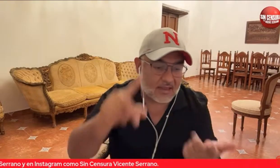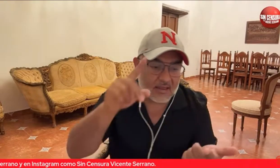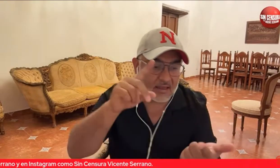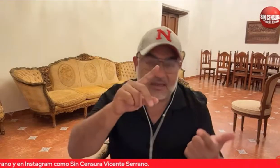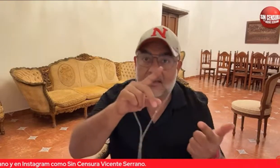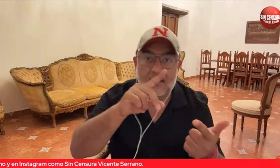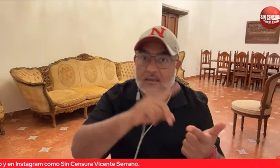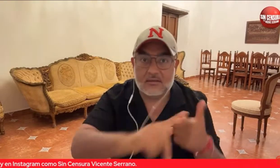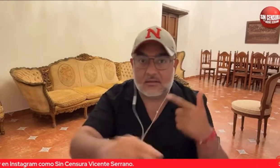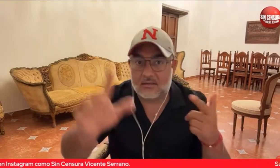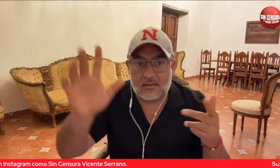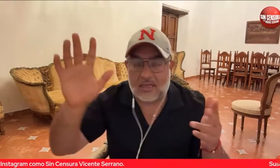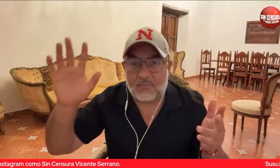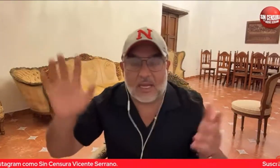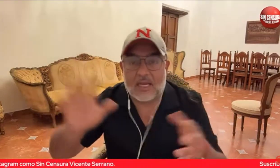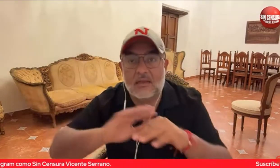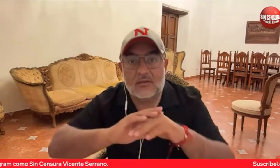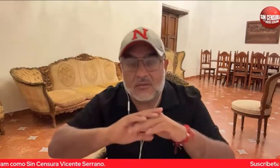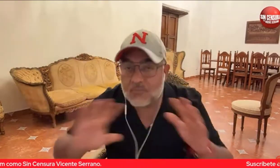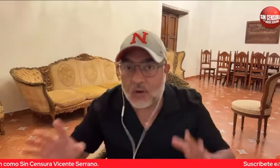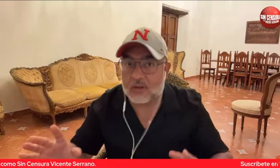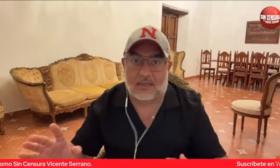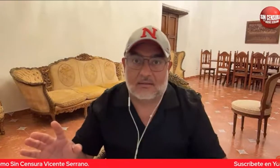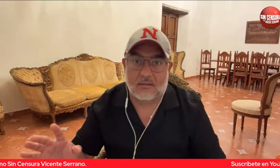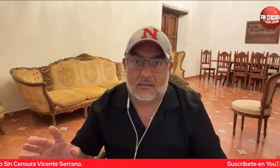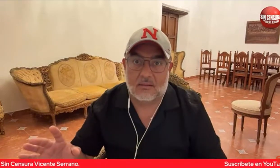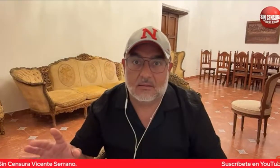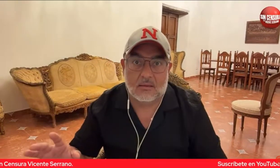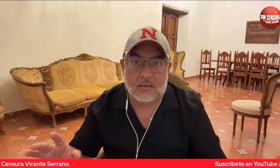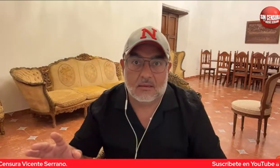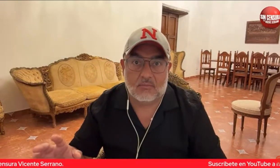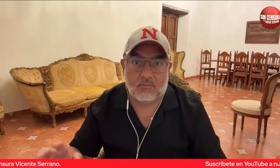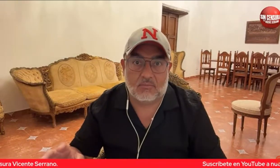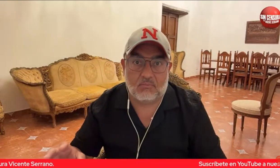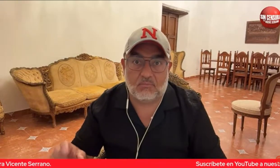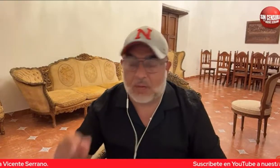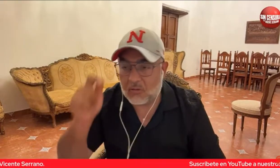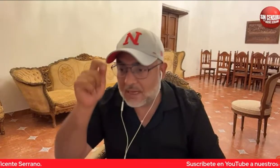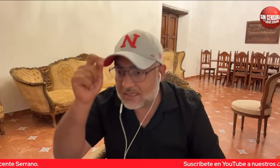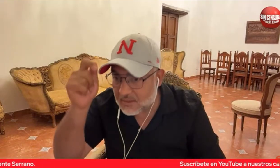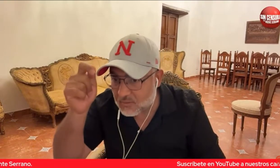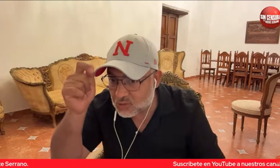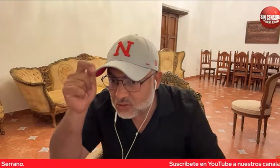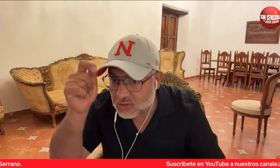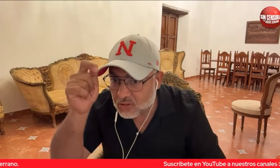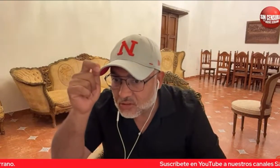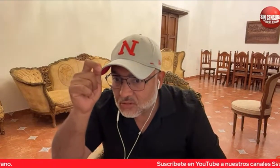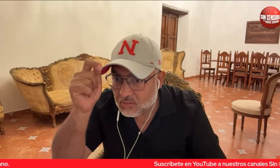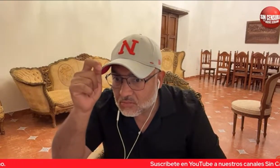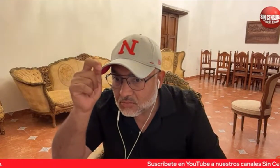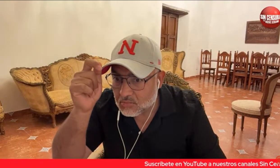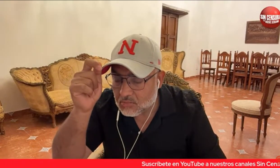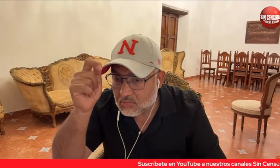del Verde, del PRI, no me importa, pero merecemos